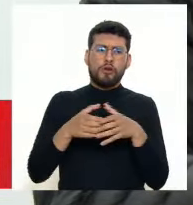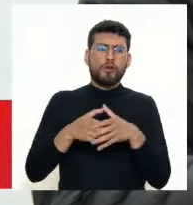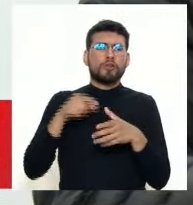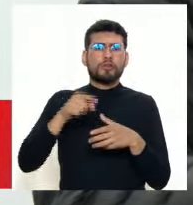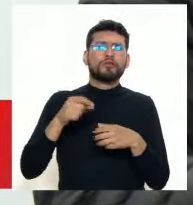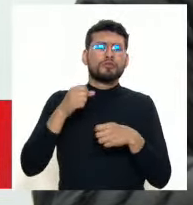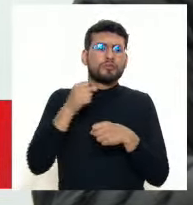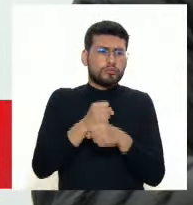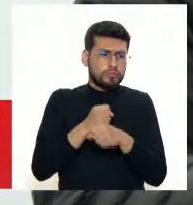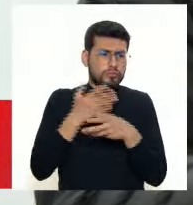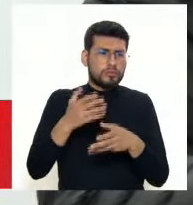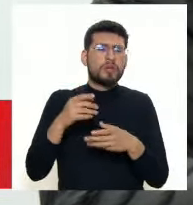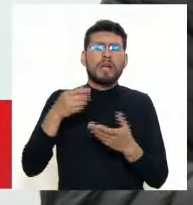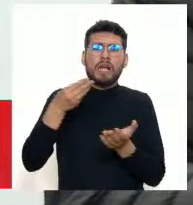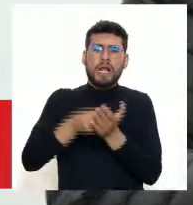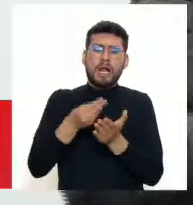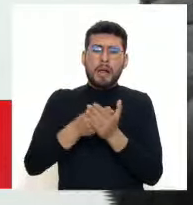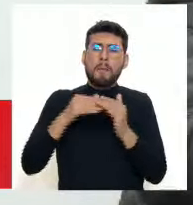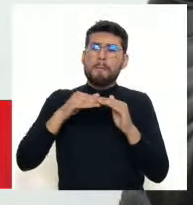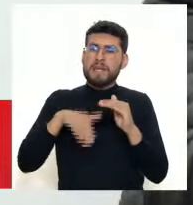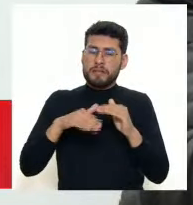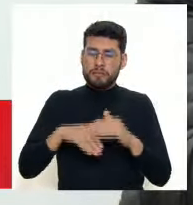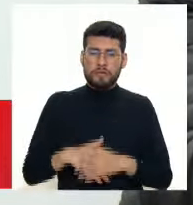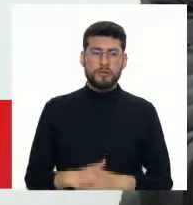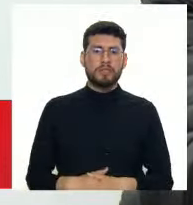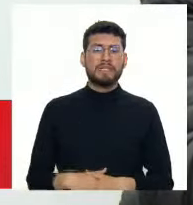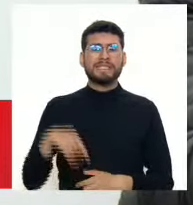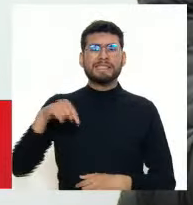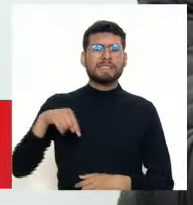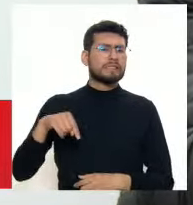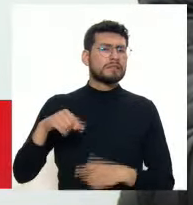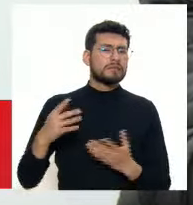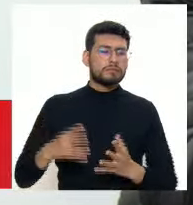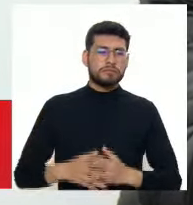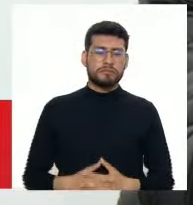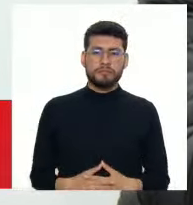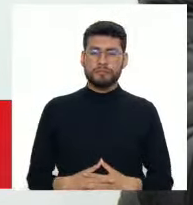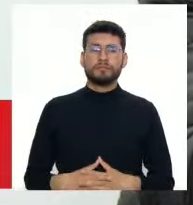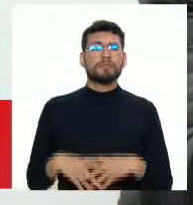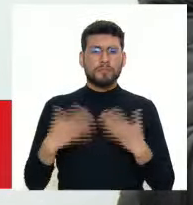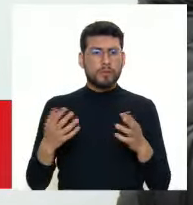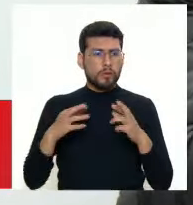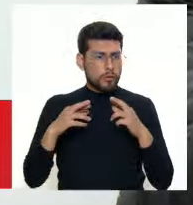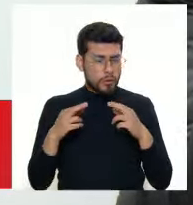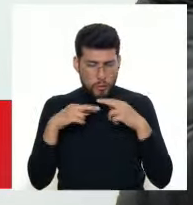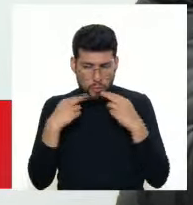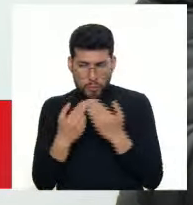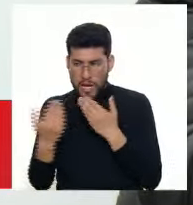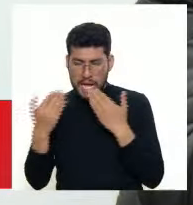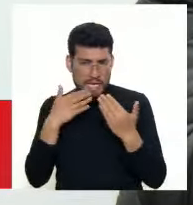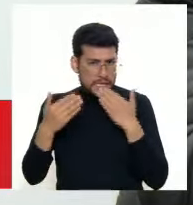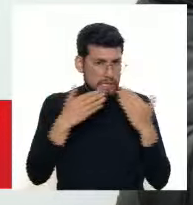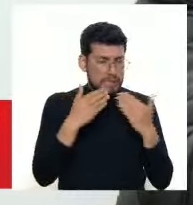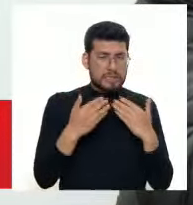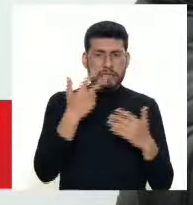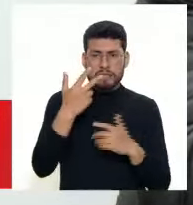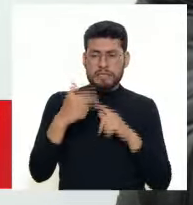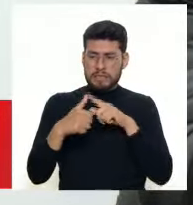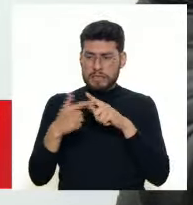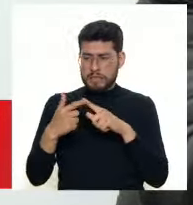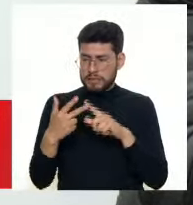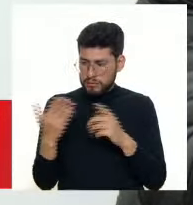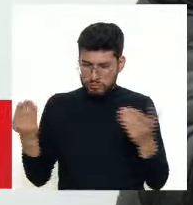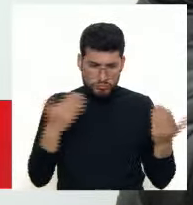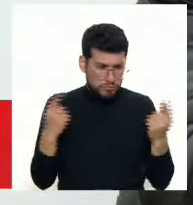de Productividad y Salarios Mínimos. Esta es la instancia donde va a comenzar el diálogo tripartito y